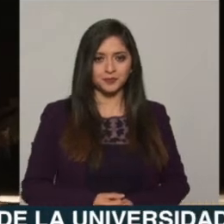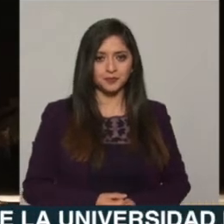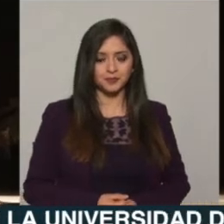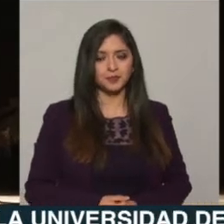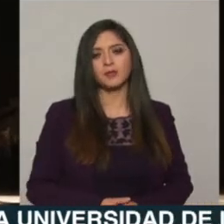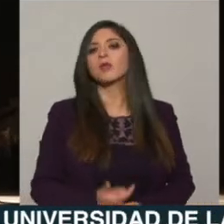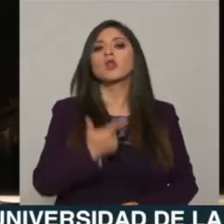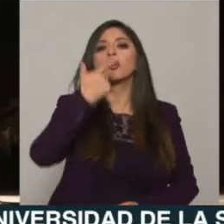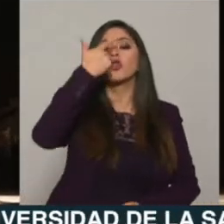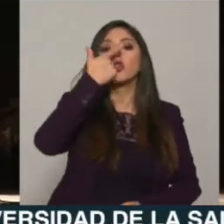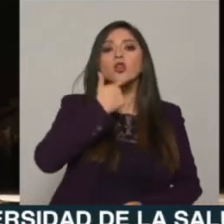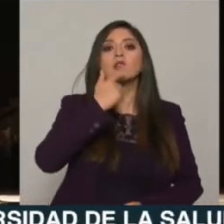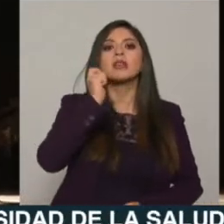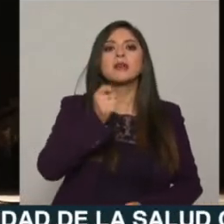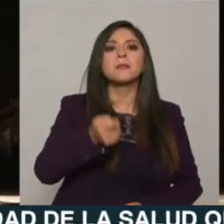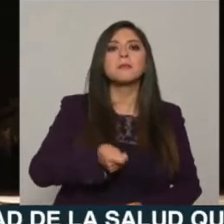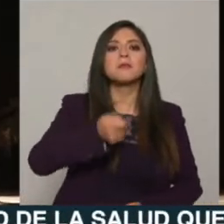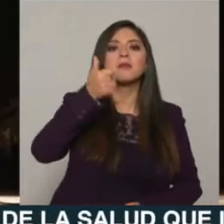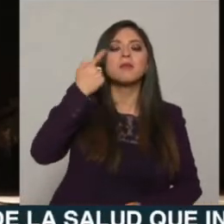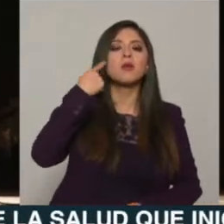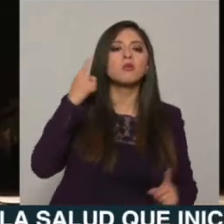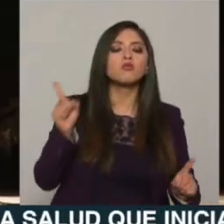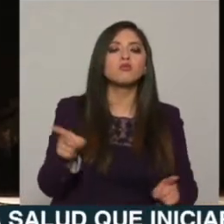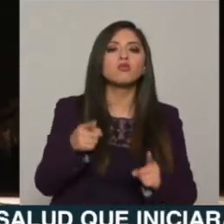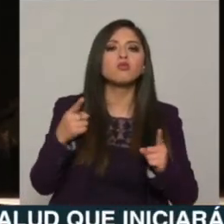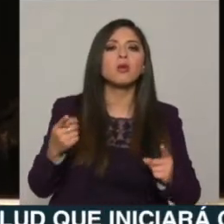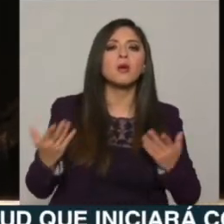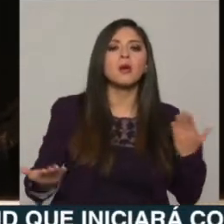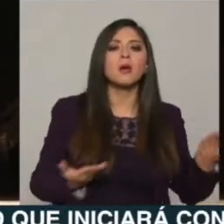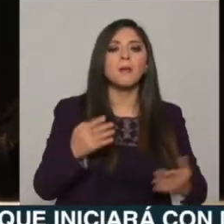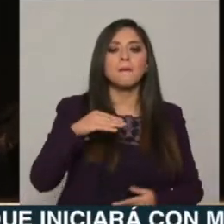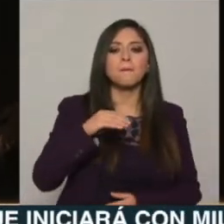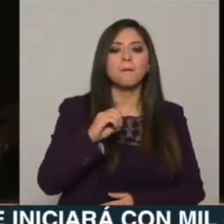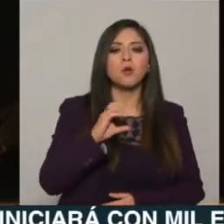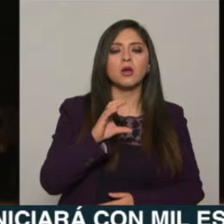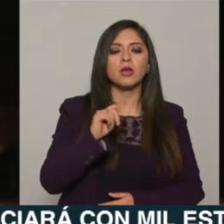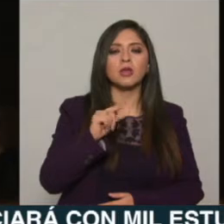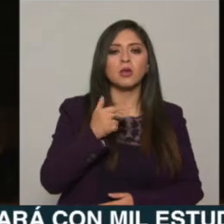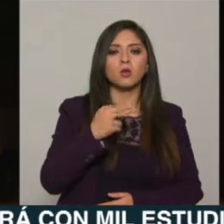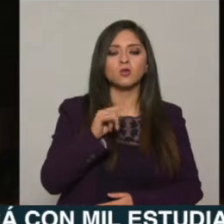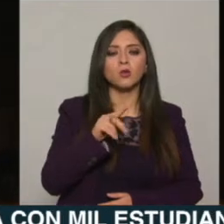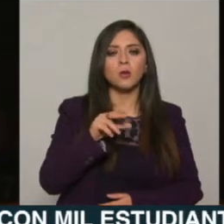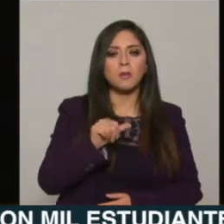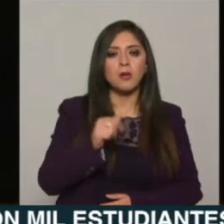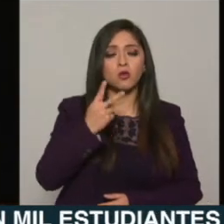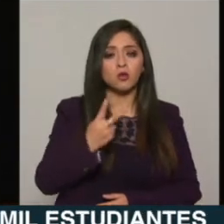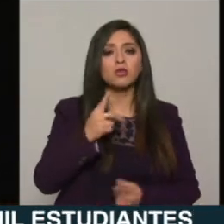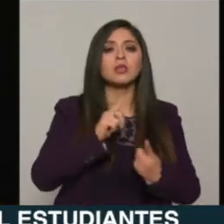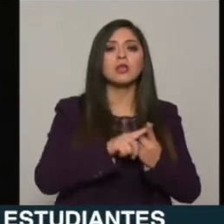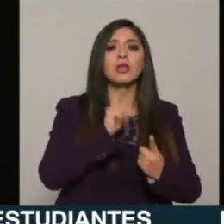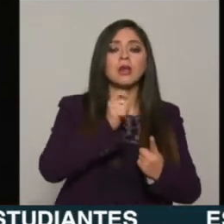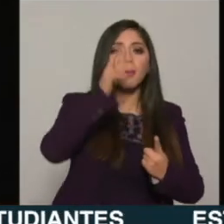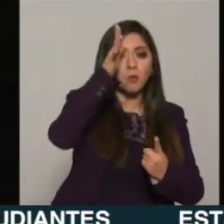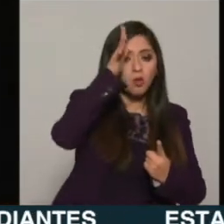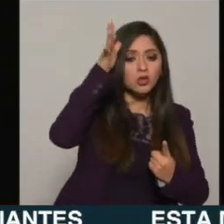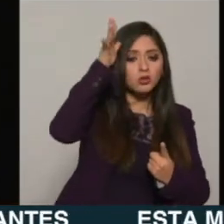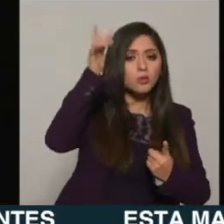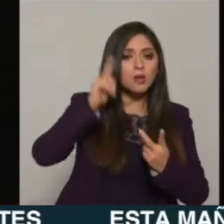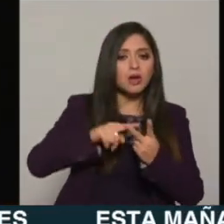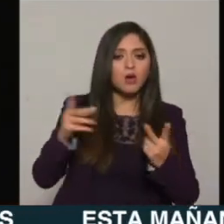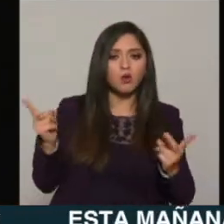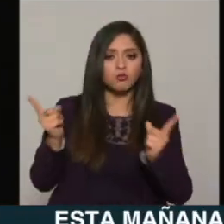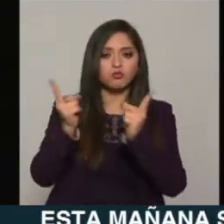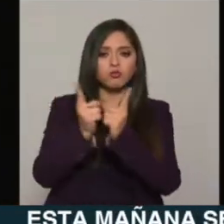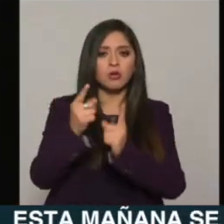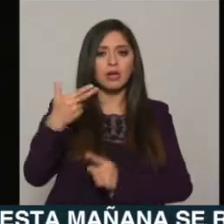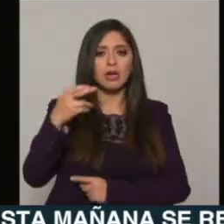La noche cayó y con ella las primeras notas y bailes de la ópera Moctezuma II, el encuentro de Hernán Cortés y Moctezuma en el Zócalo